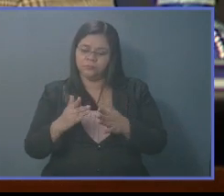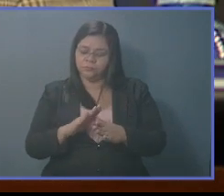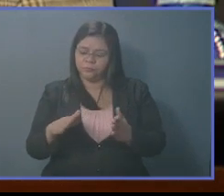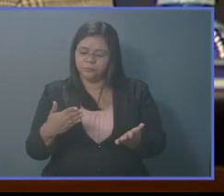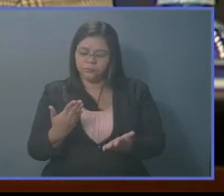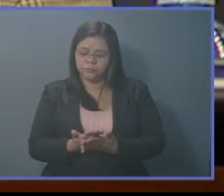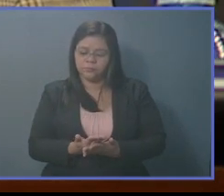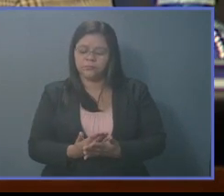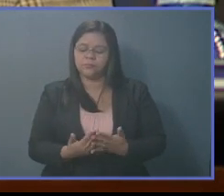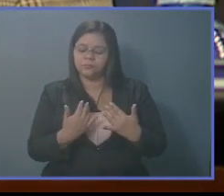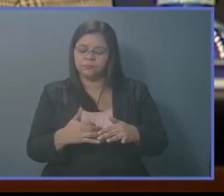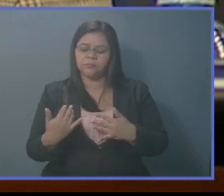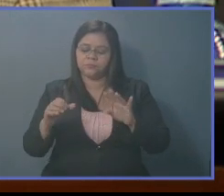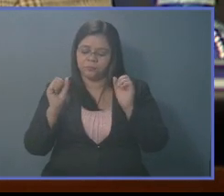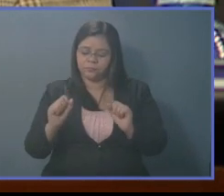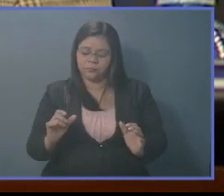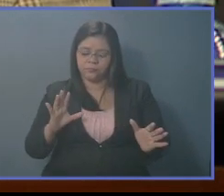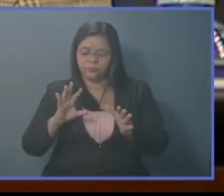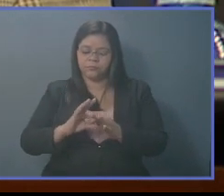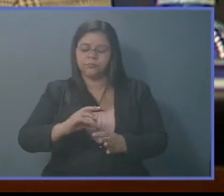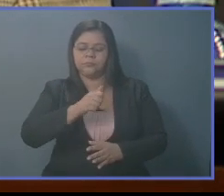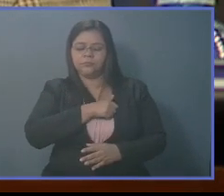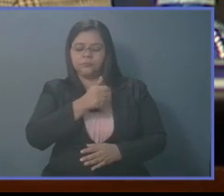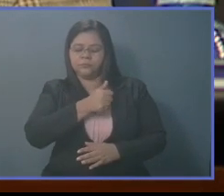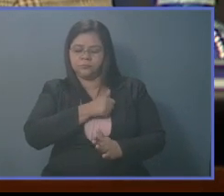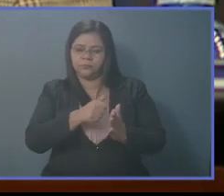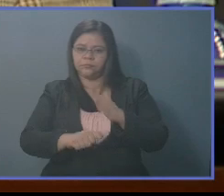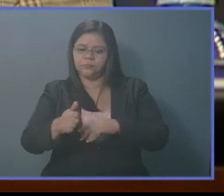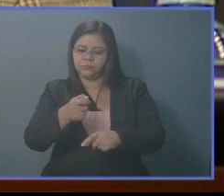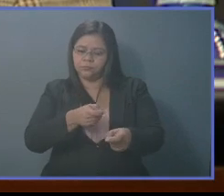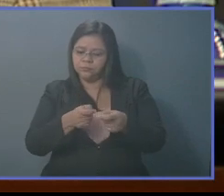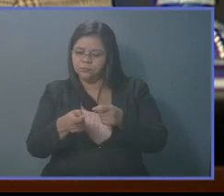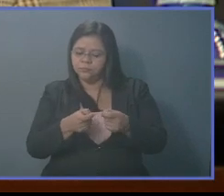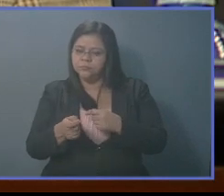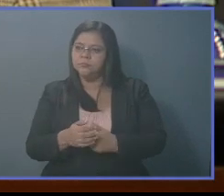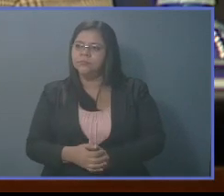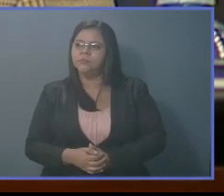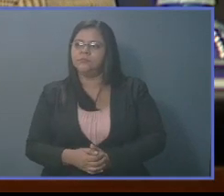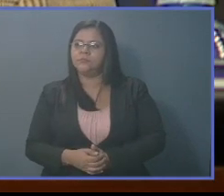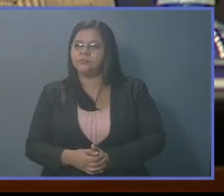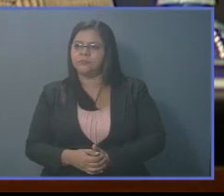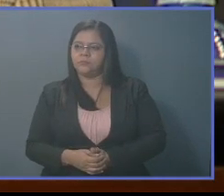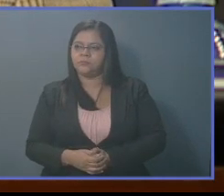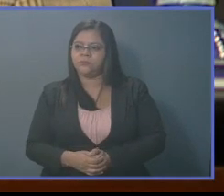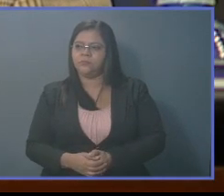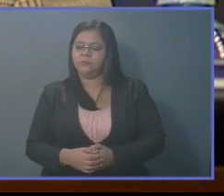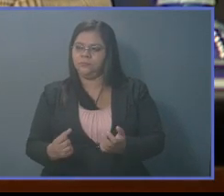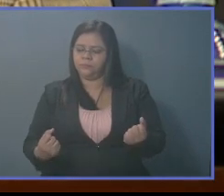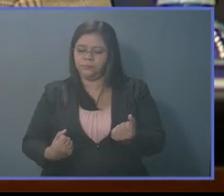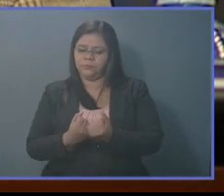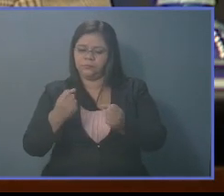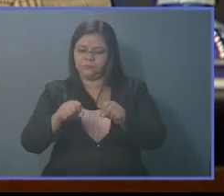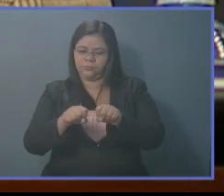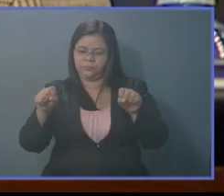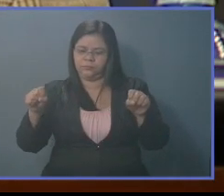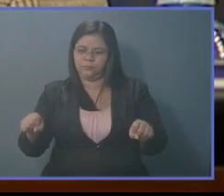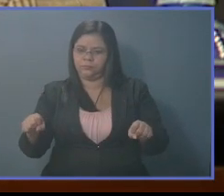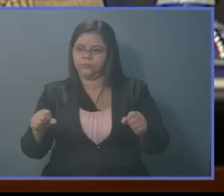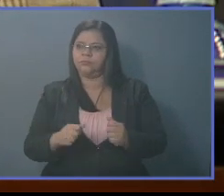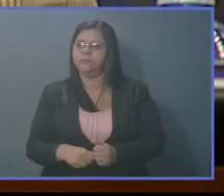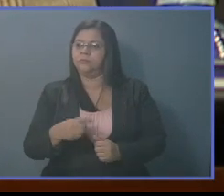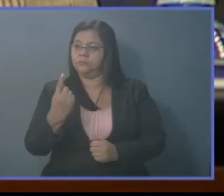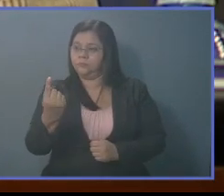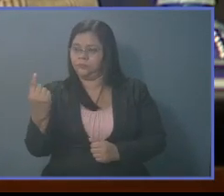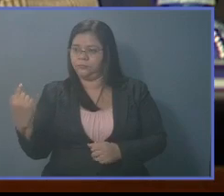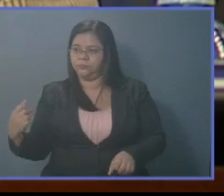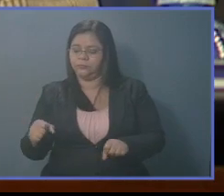de tales actividades estarán sujetas a las responsabilidades administrativas y patrimoniales correspondientes. Colaboración del sistema. Los integrantes del